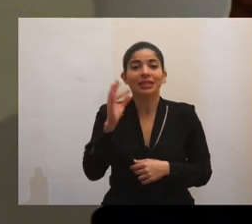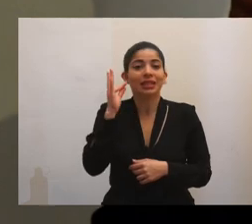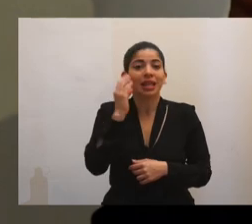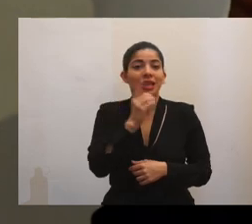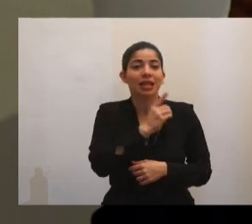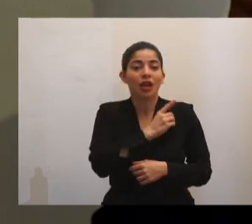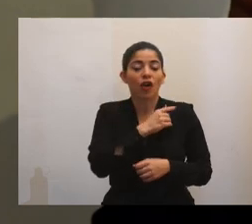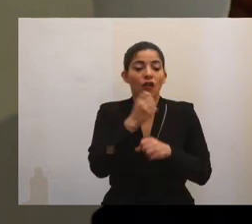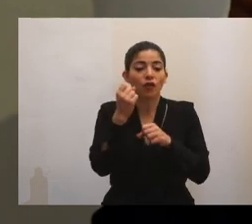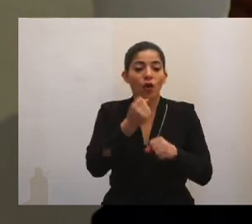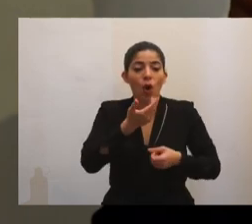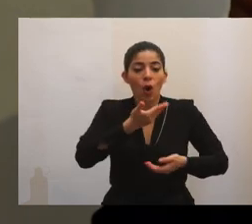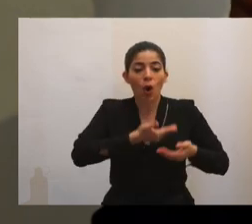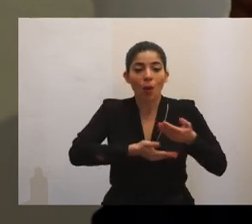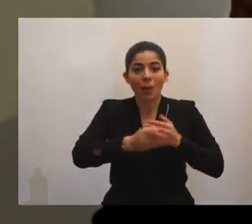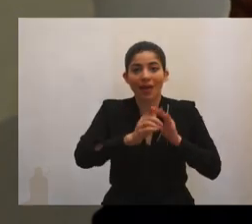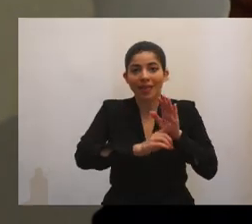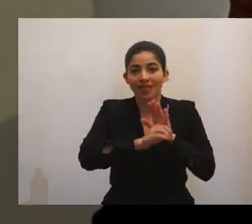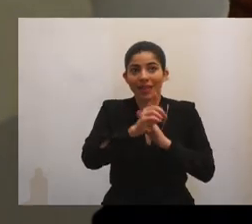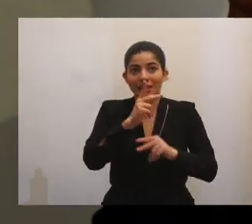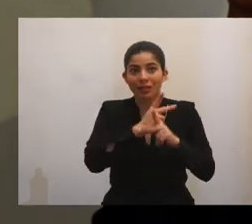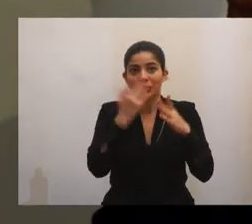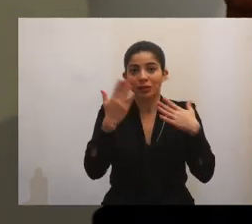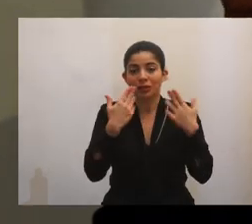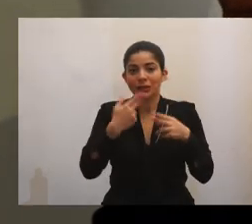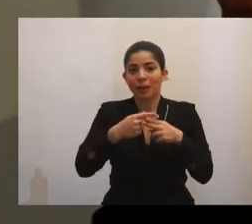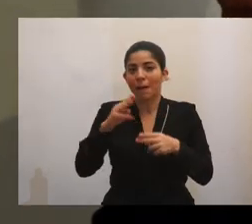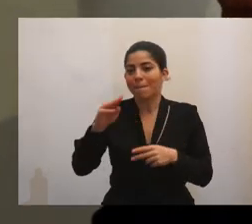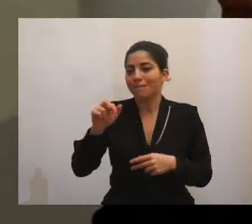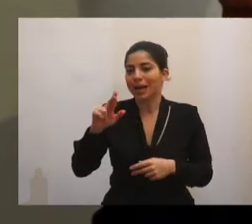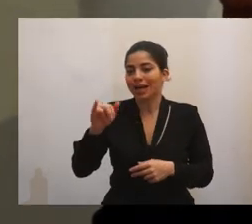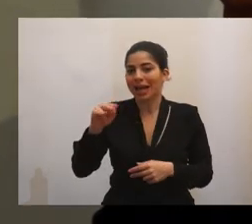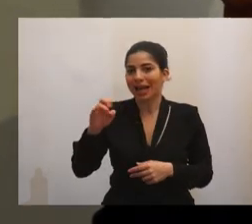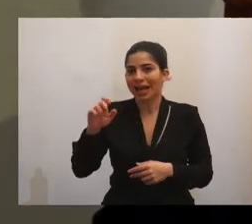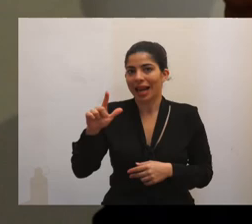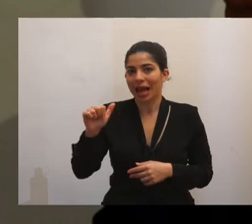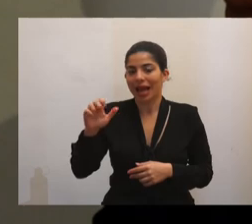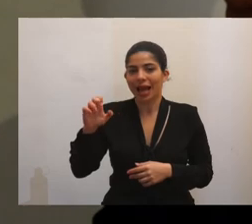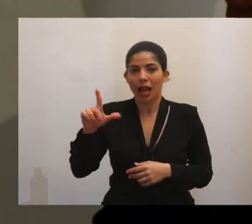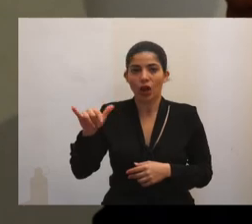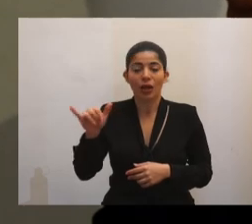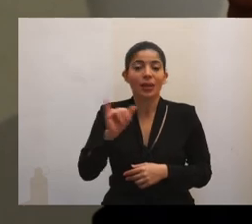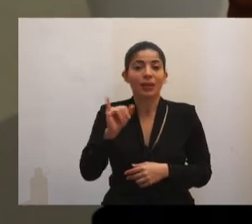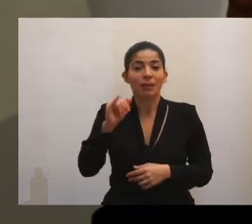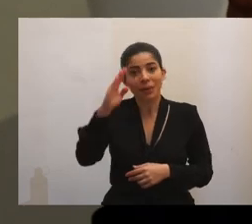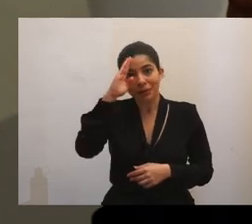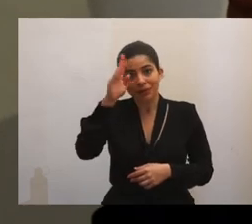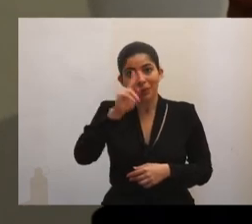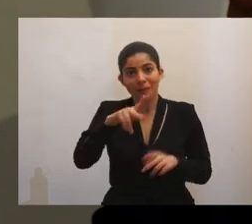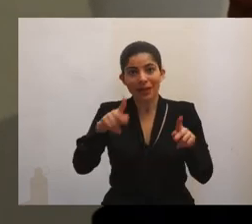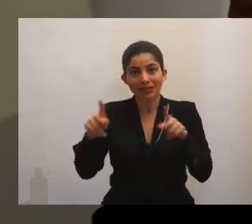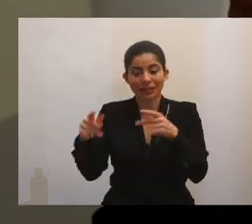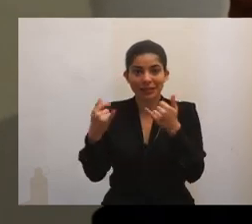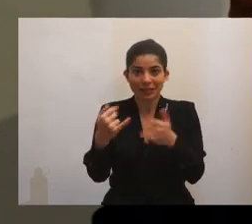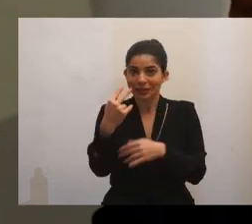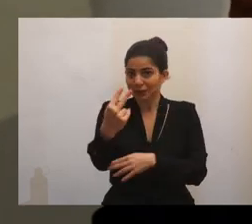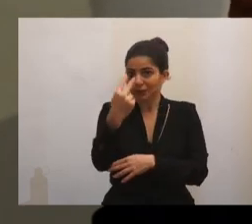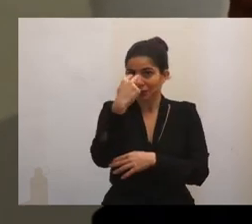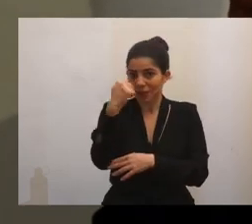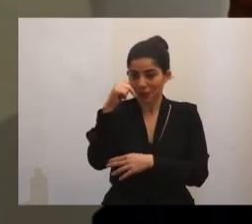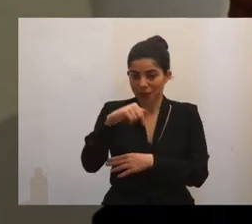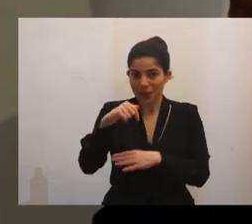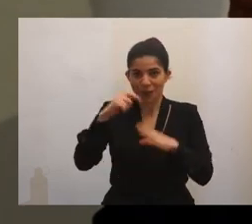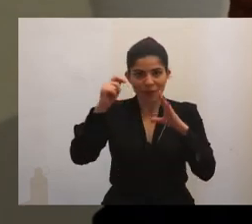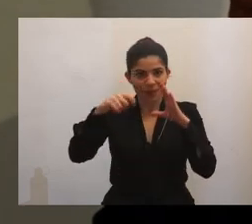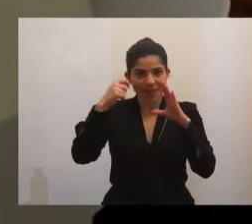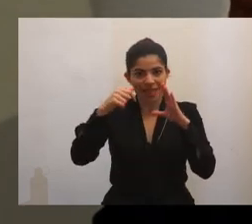Cooperación para el Desarrollo Sostenible, la señora Marianela Fioli Peña. Saludamos también a quienes nos siguen por esta transmisión